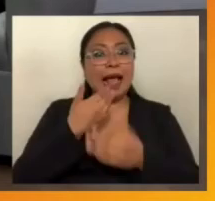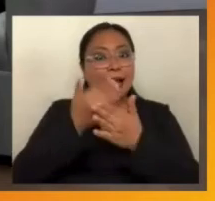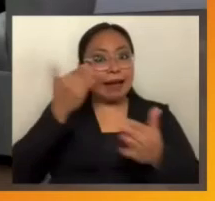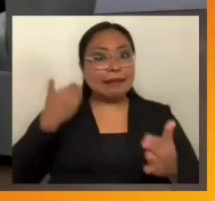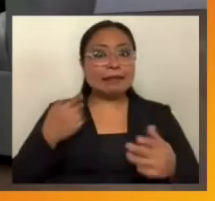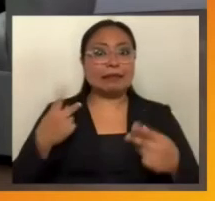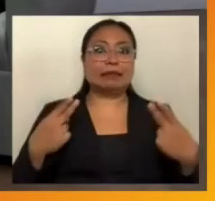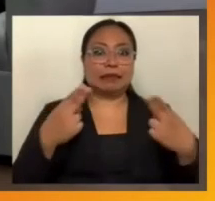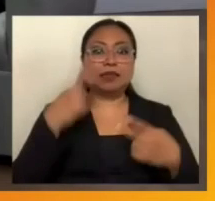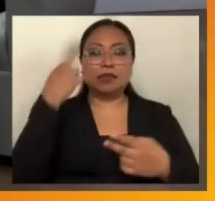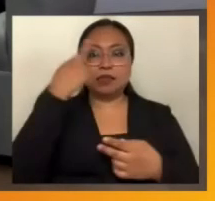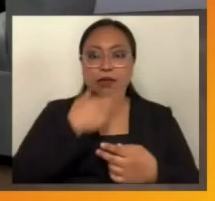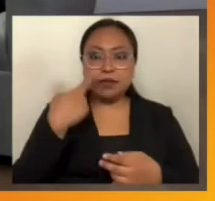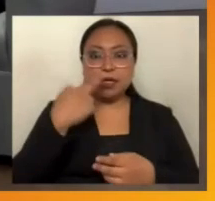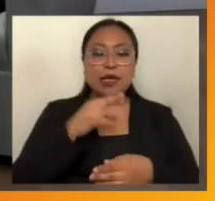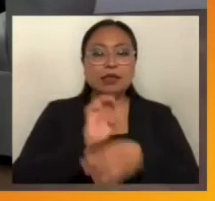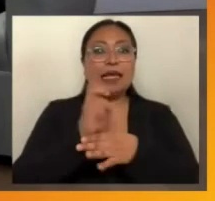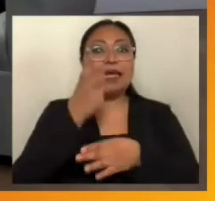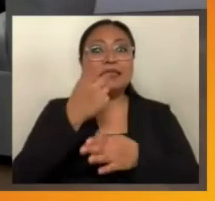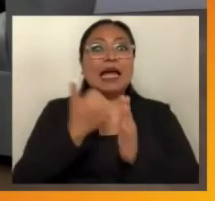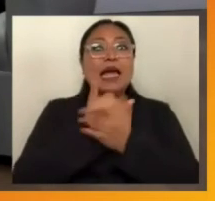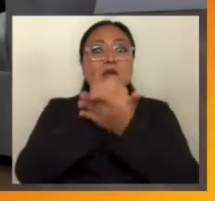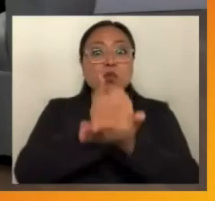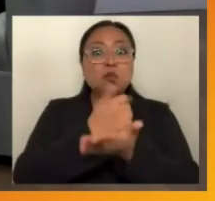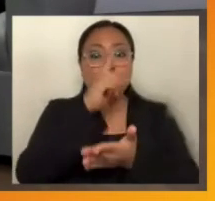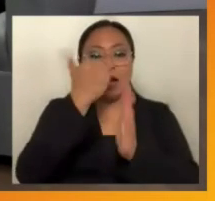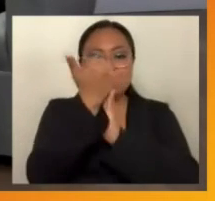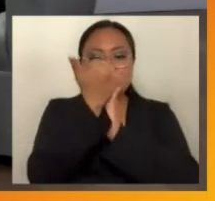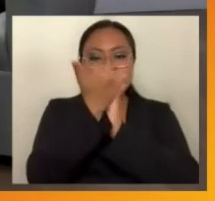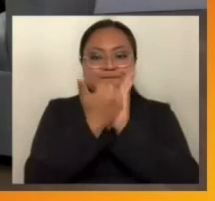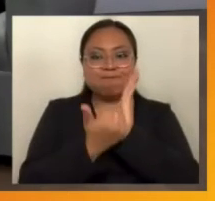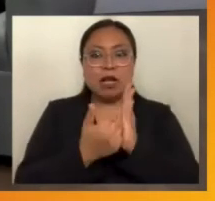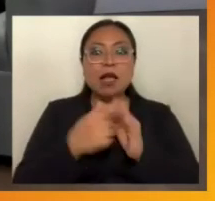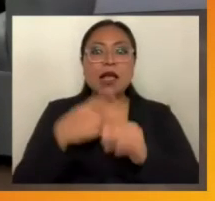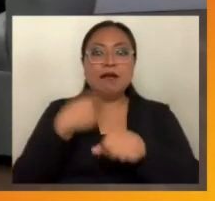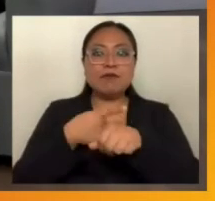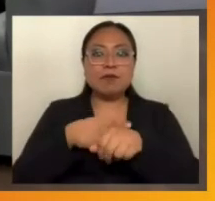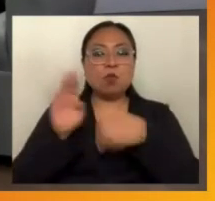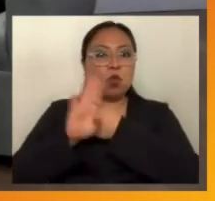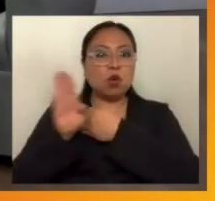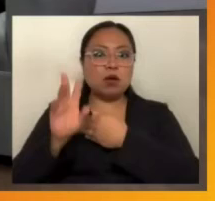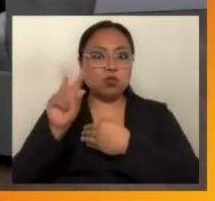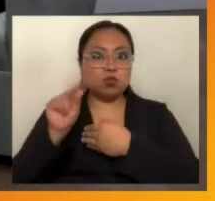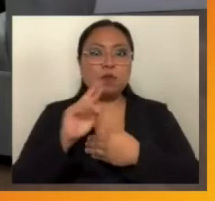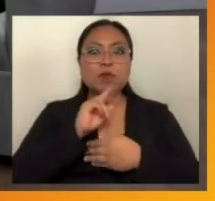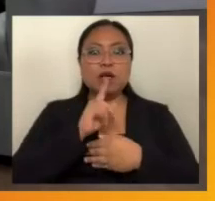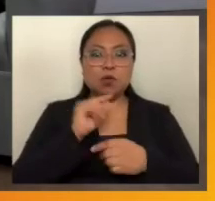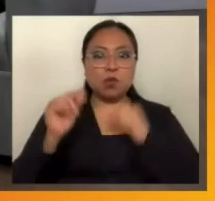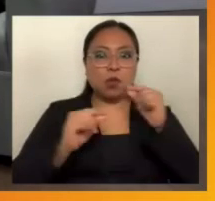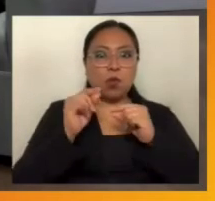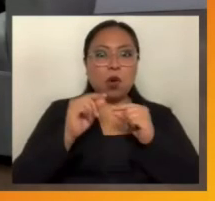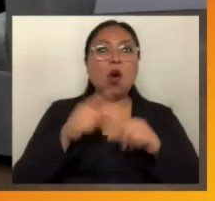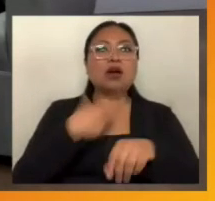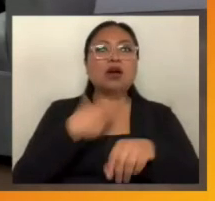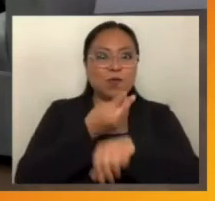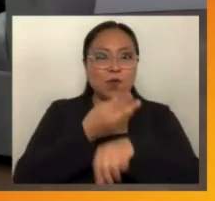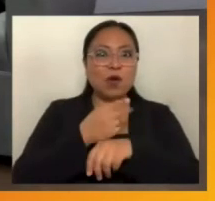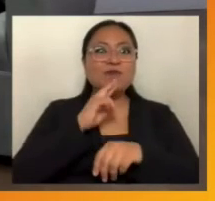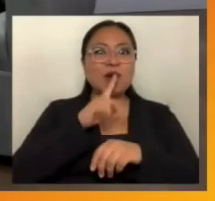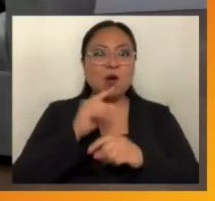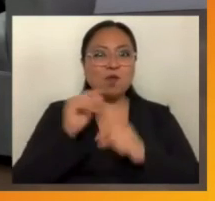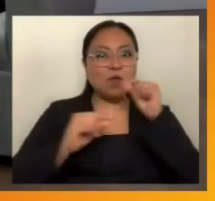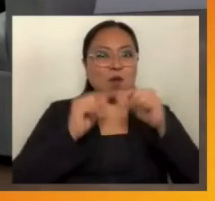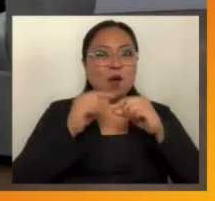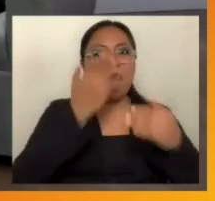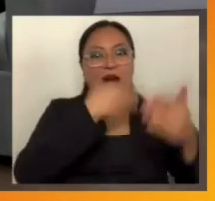ya ha marcado la diferencia, Gama, sí ha trascendido, porque hemos tenido resultados muy bonitos, desde luego, y a